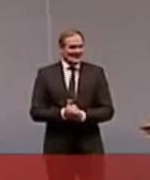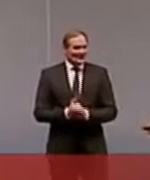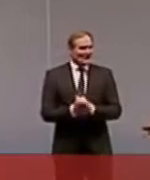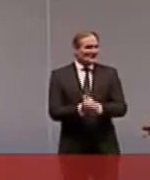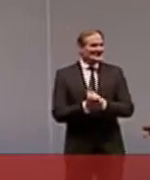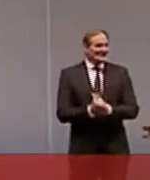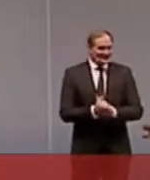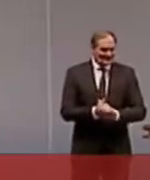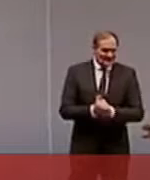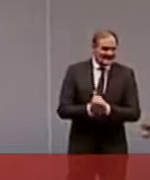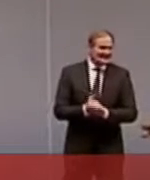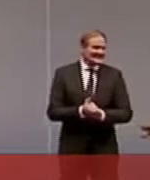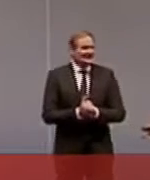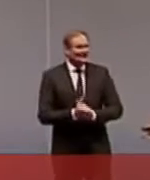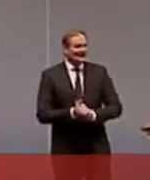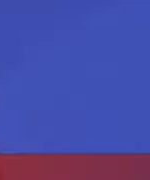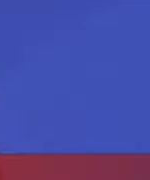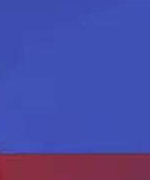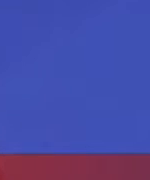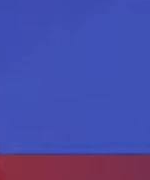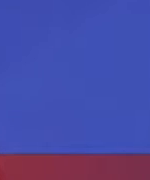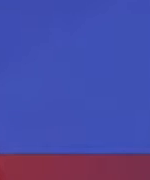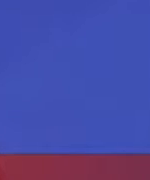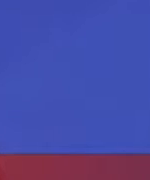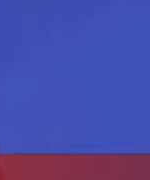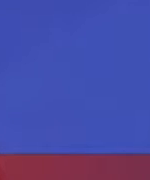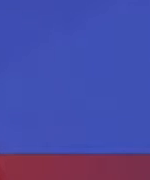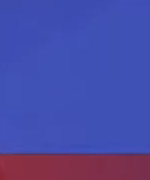por la situación del territorio alemán